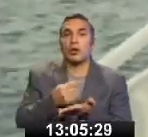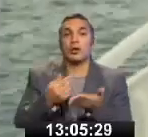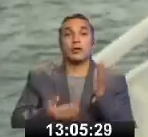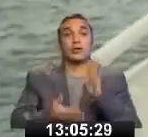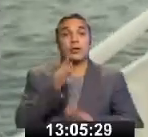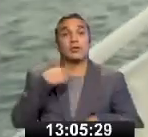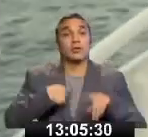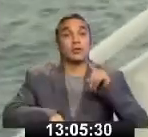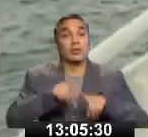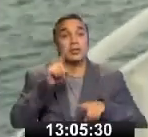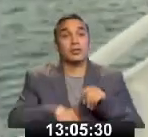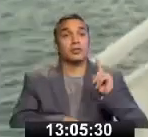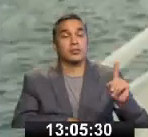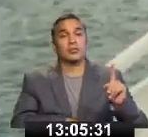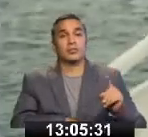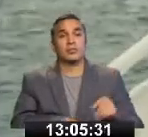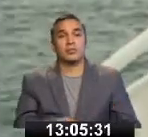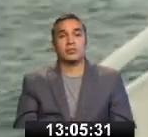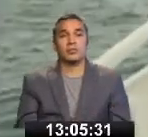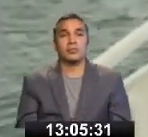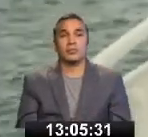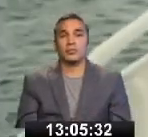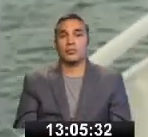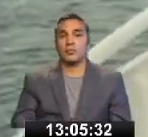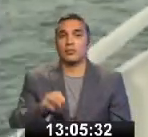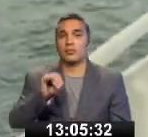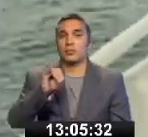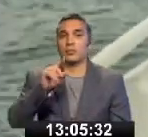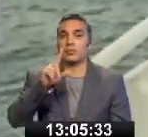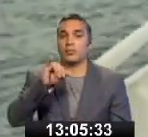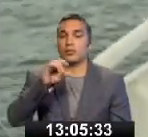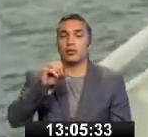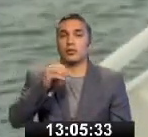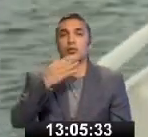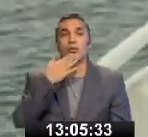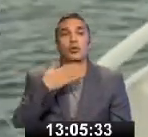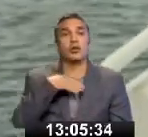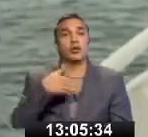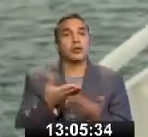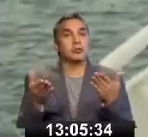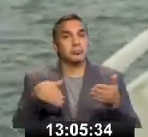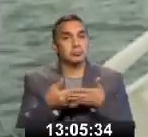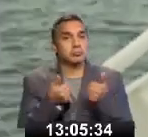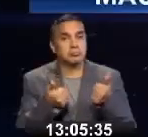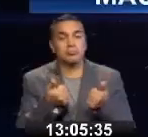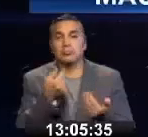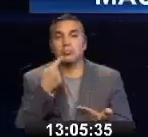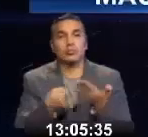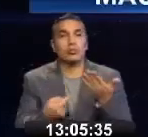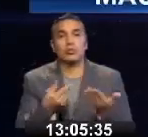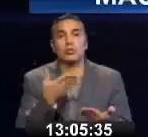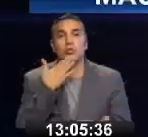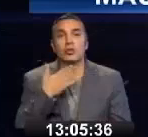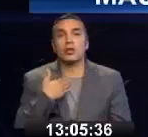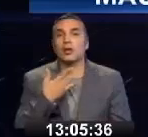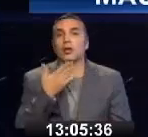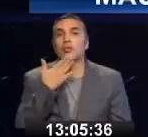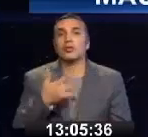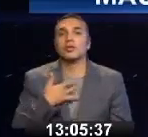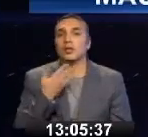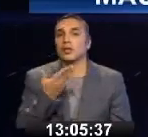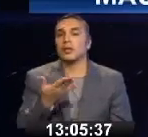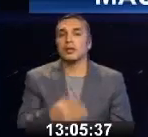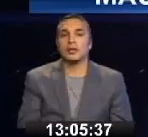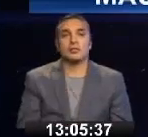vamos a dar paso a nuestro querido amigo y compañero Emilio Zamora. Emilio, ¿cómo están las cosas por allá? ¿Cuál es el ambiente? ¿Cómo te ha recibido, General